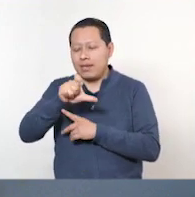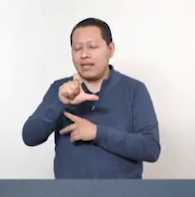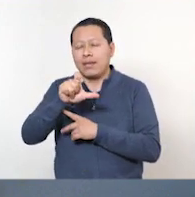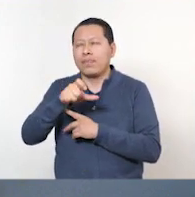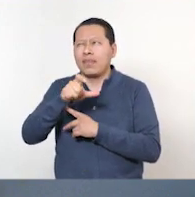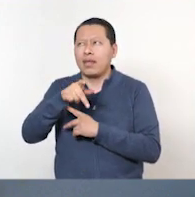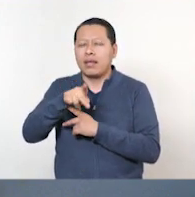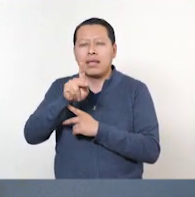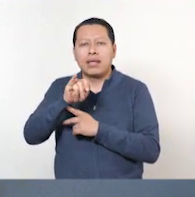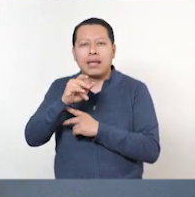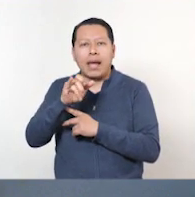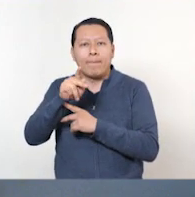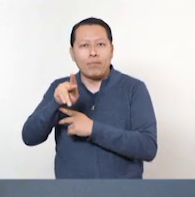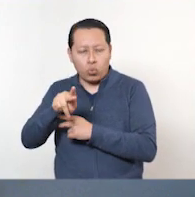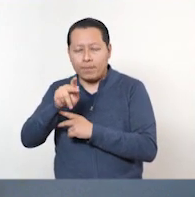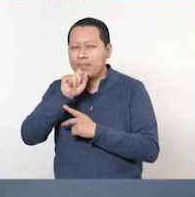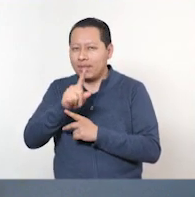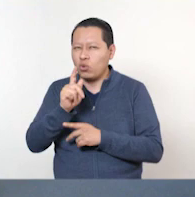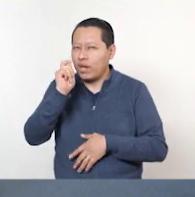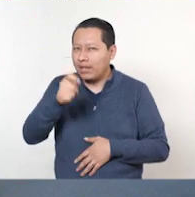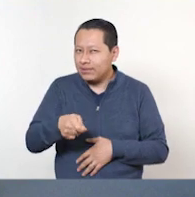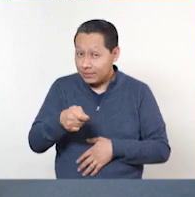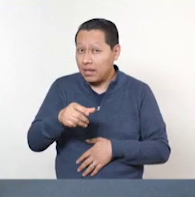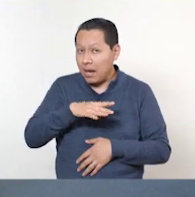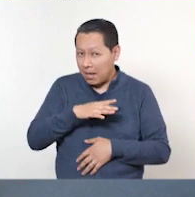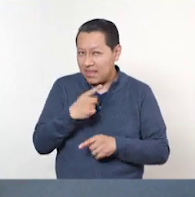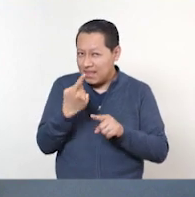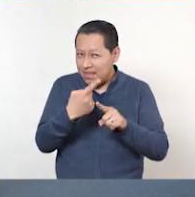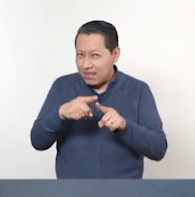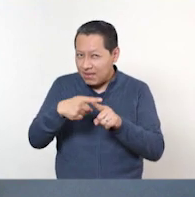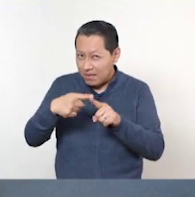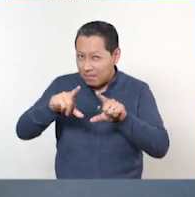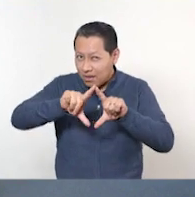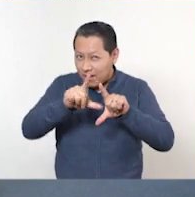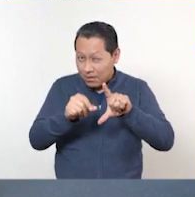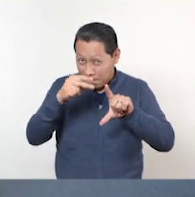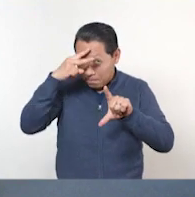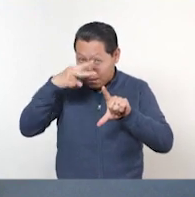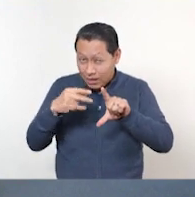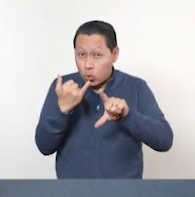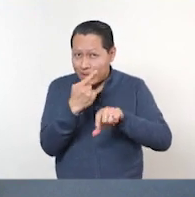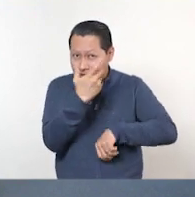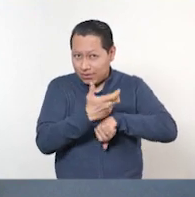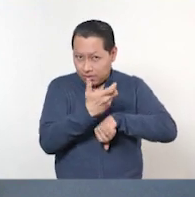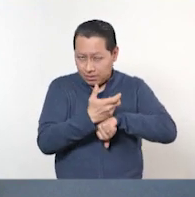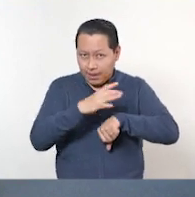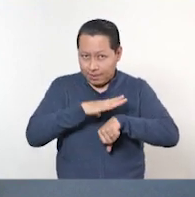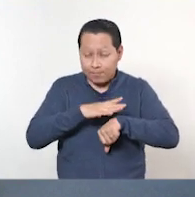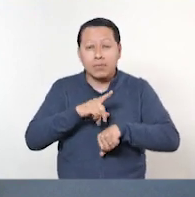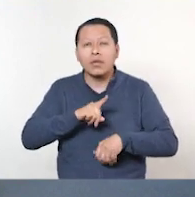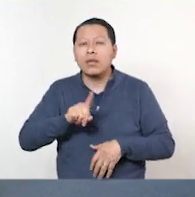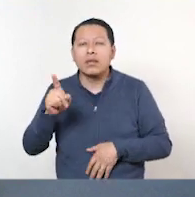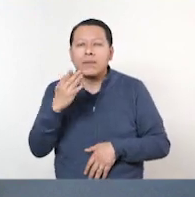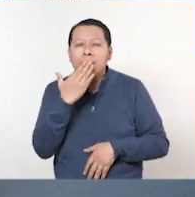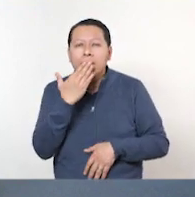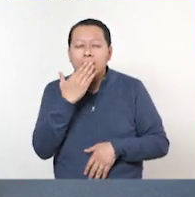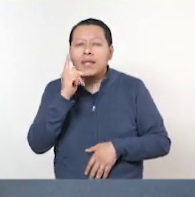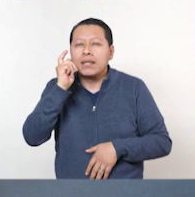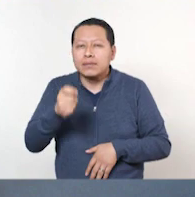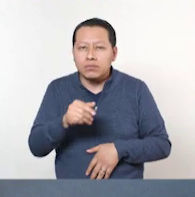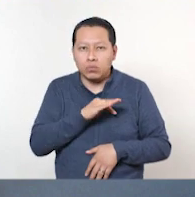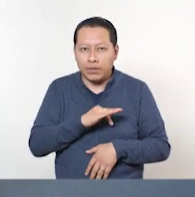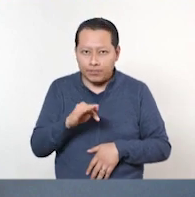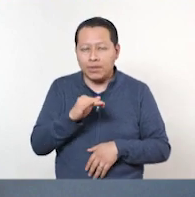lengua kikapú, un grupo binacional. Eso quiere decir que existen en México y en Estados Unidos. En Sonora,